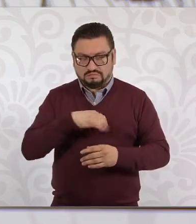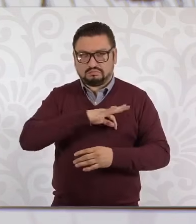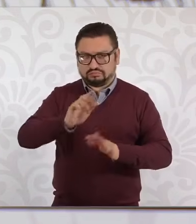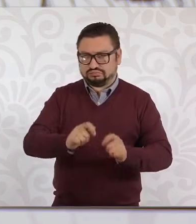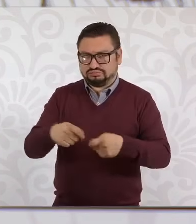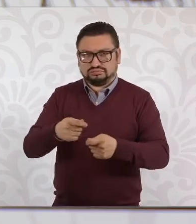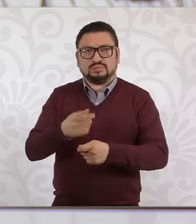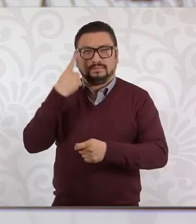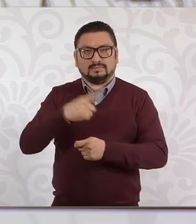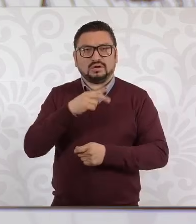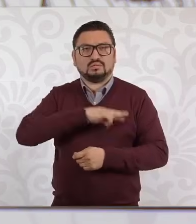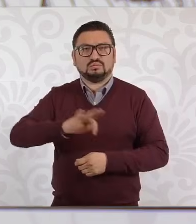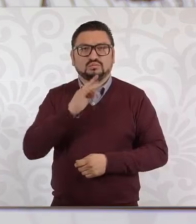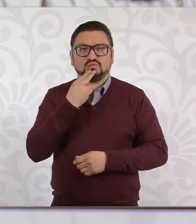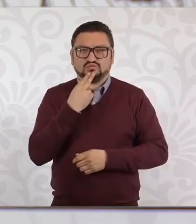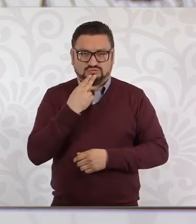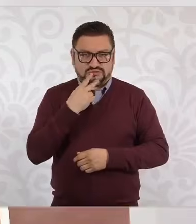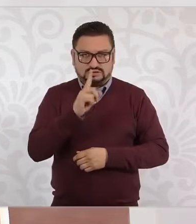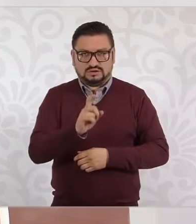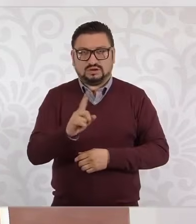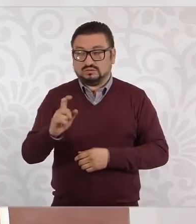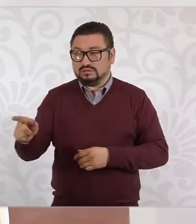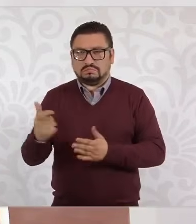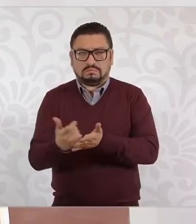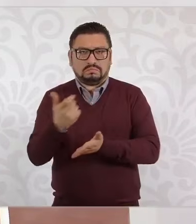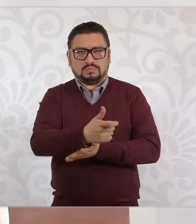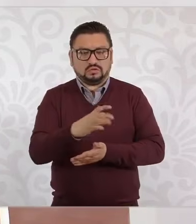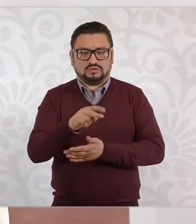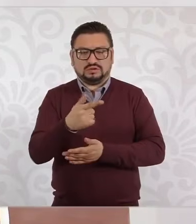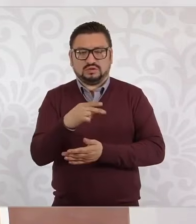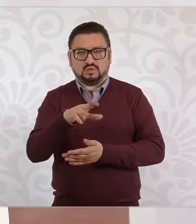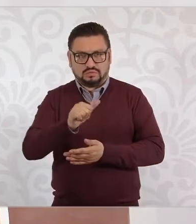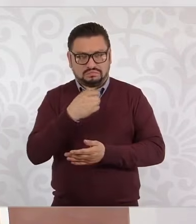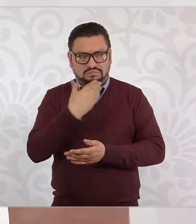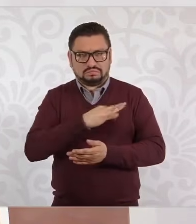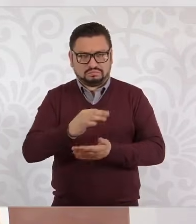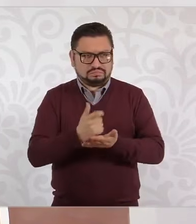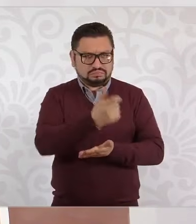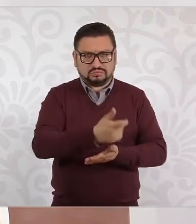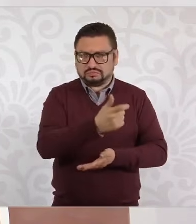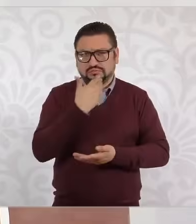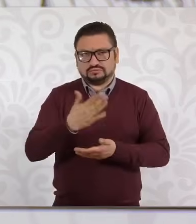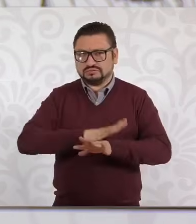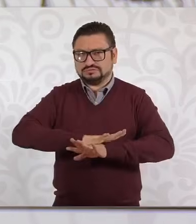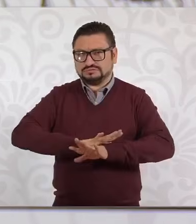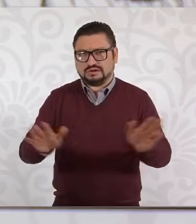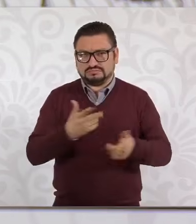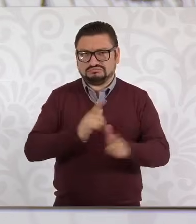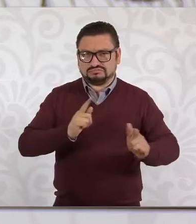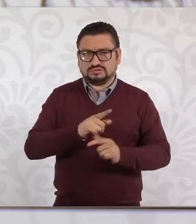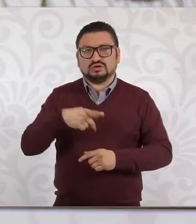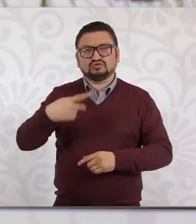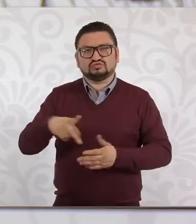poder explotar el agua, pagarán a Conagua lo que corresponda a derechos de agua y ya el agua tienen ellos